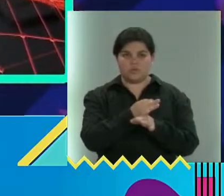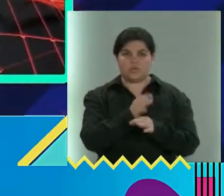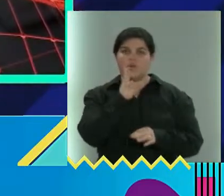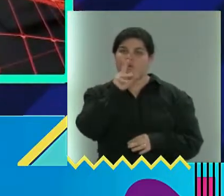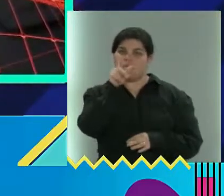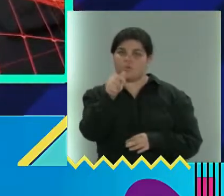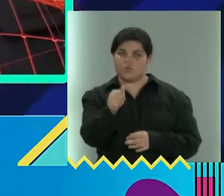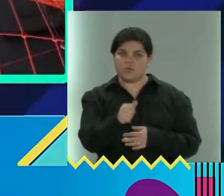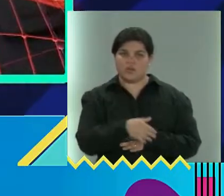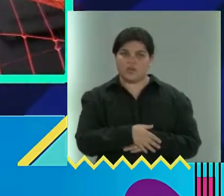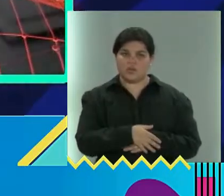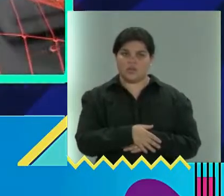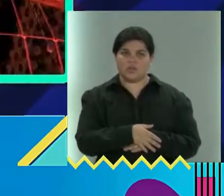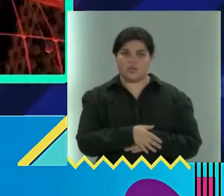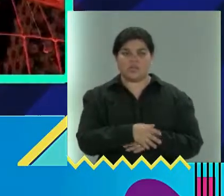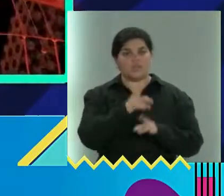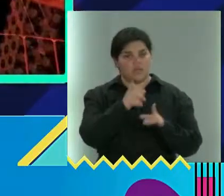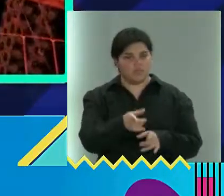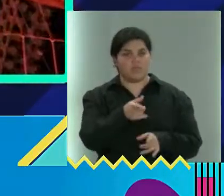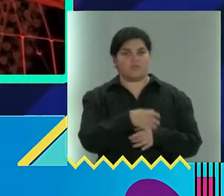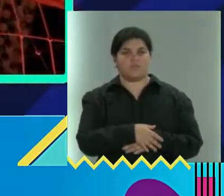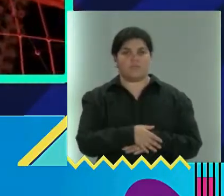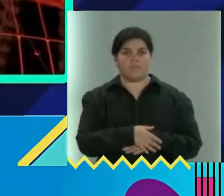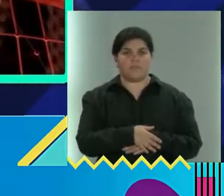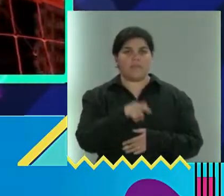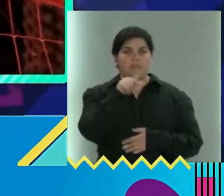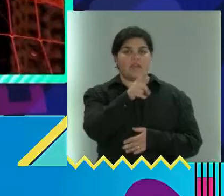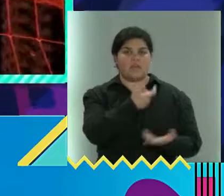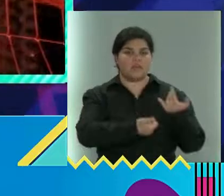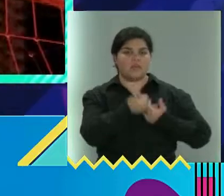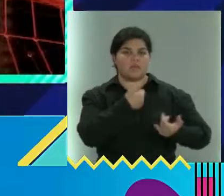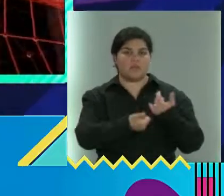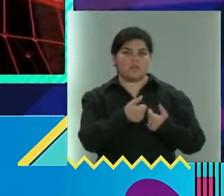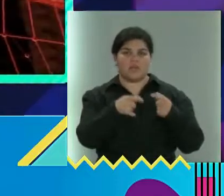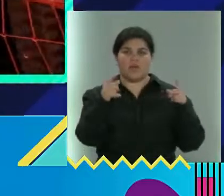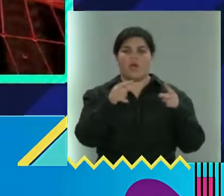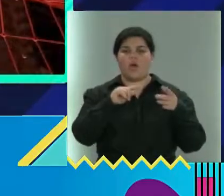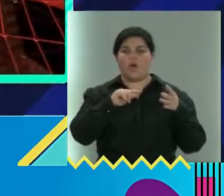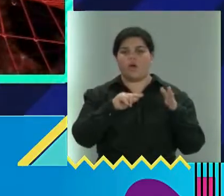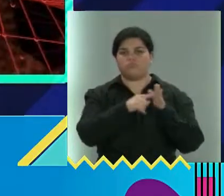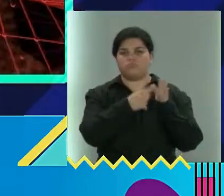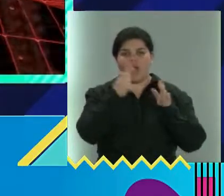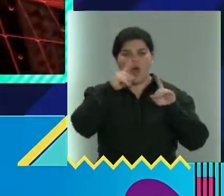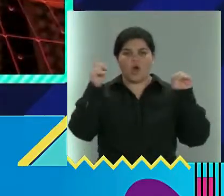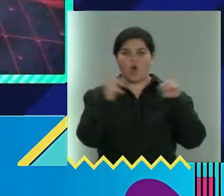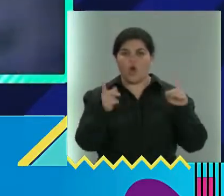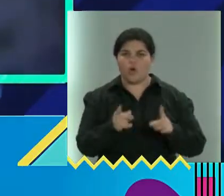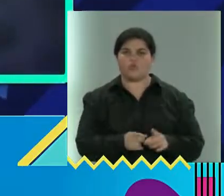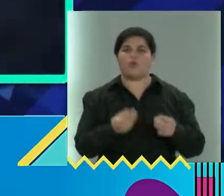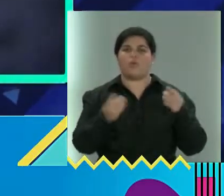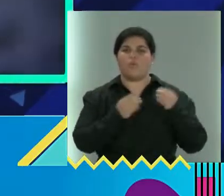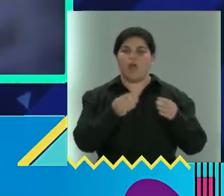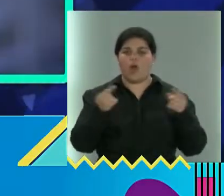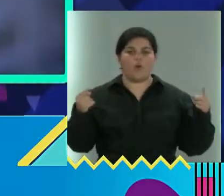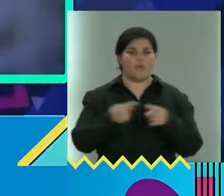Rusia. Bien. Y también nos contaba un poco sobre estos ejes, sobre estas conclusiones que apuntan todas hacia lo